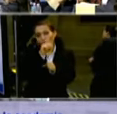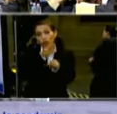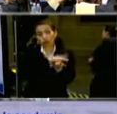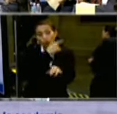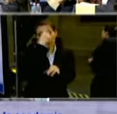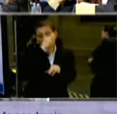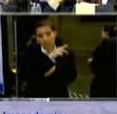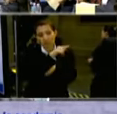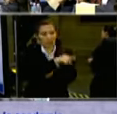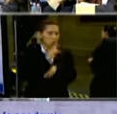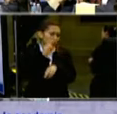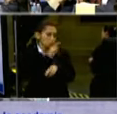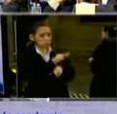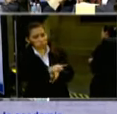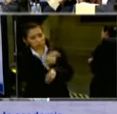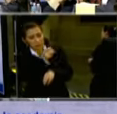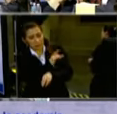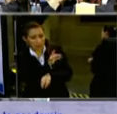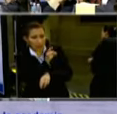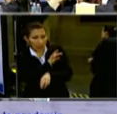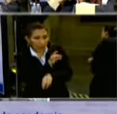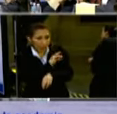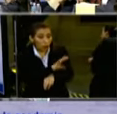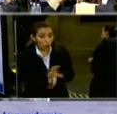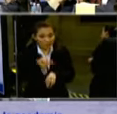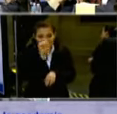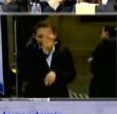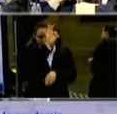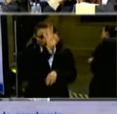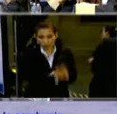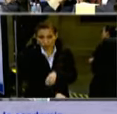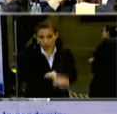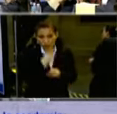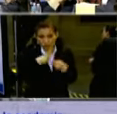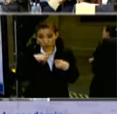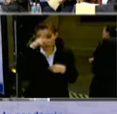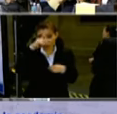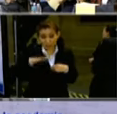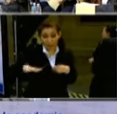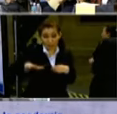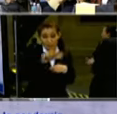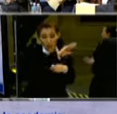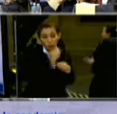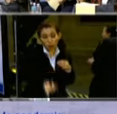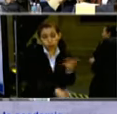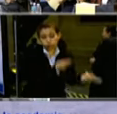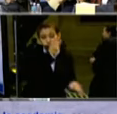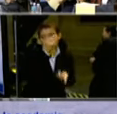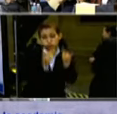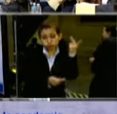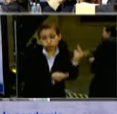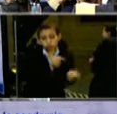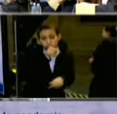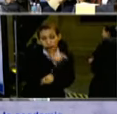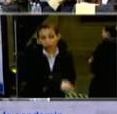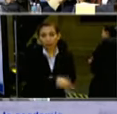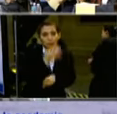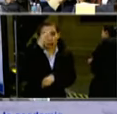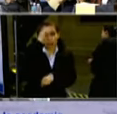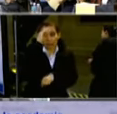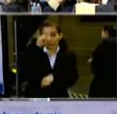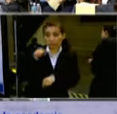México con miedo. El 60% de los mexicanos, según datos del PNUD,